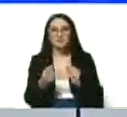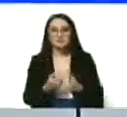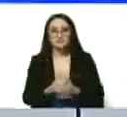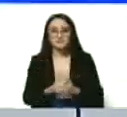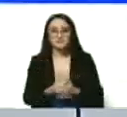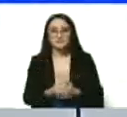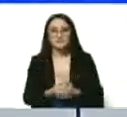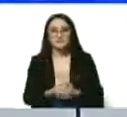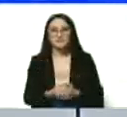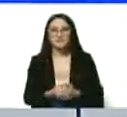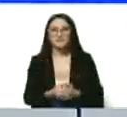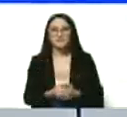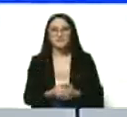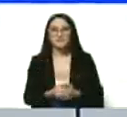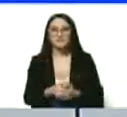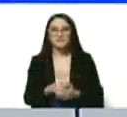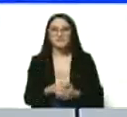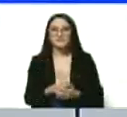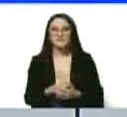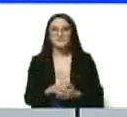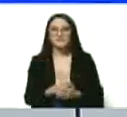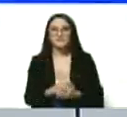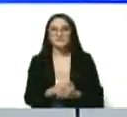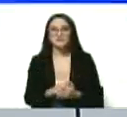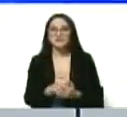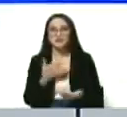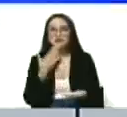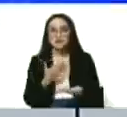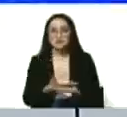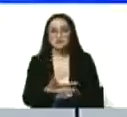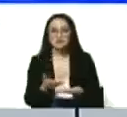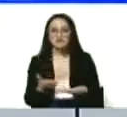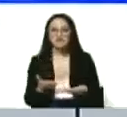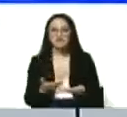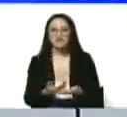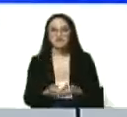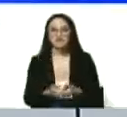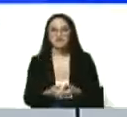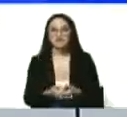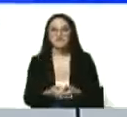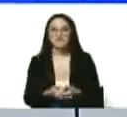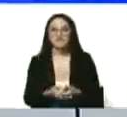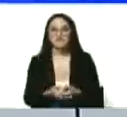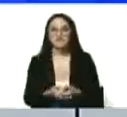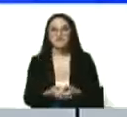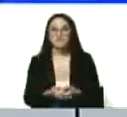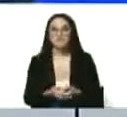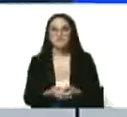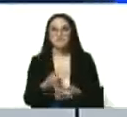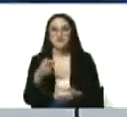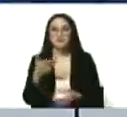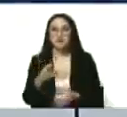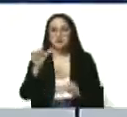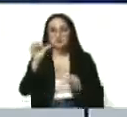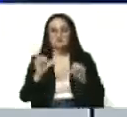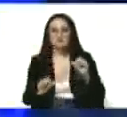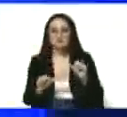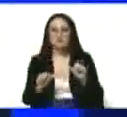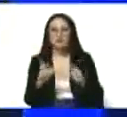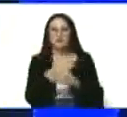vicepresidente sectorial de Economía y también ministro del Poder Popular para Petróleo, quien ha dado estas importantes palabras,